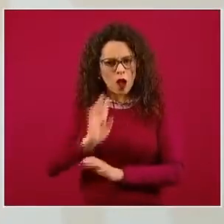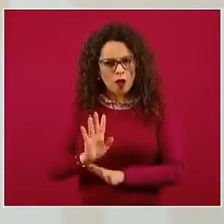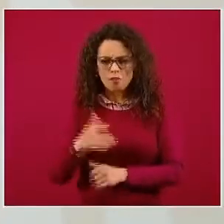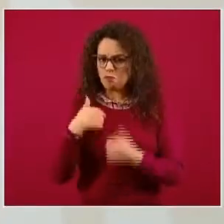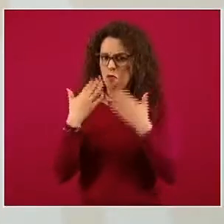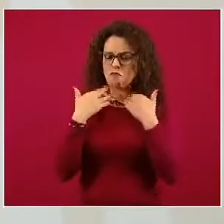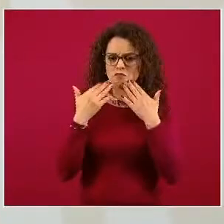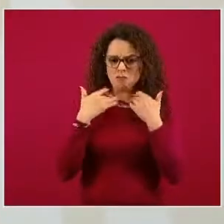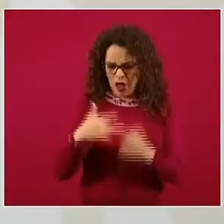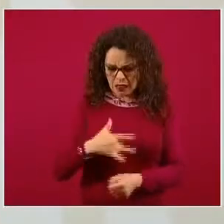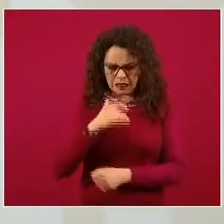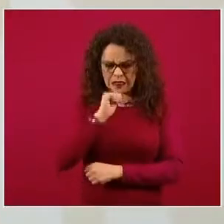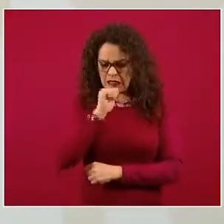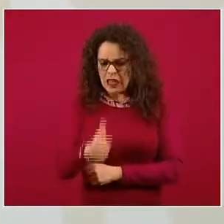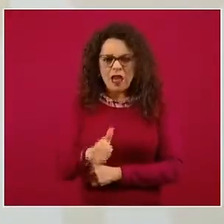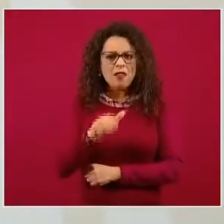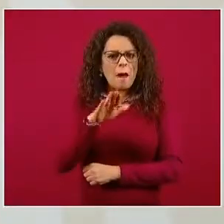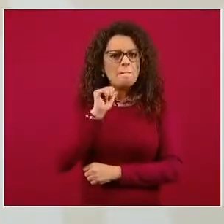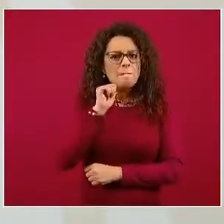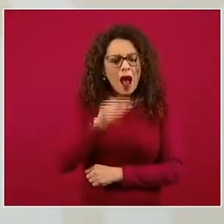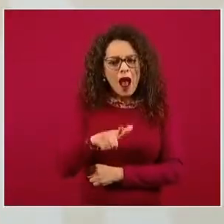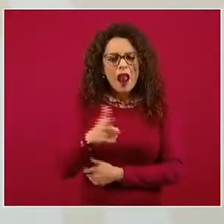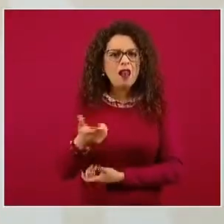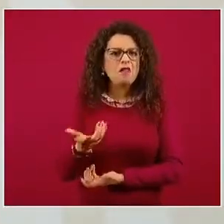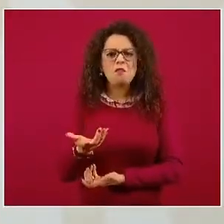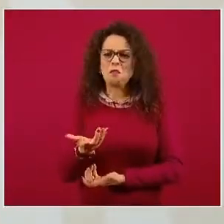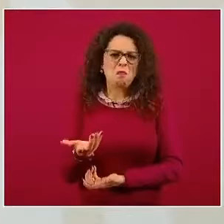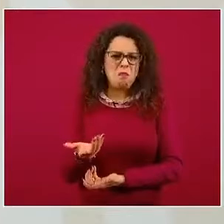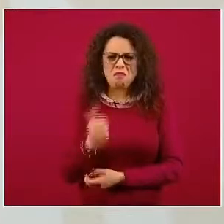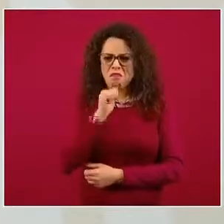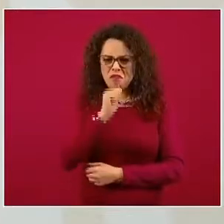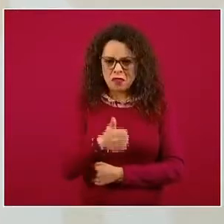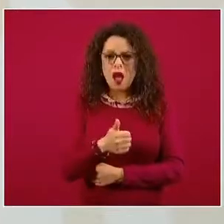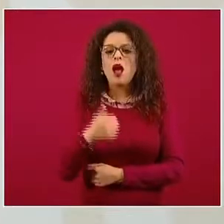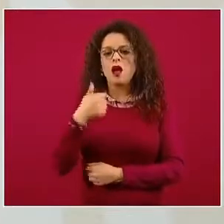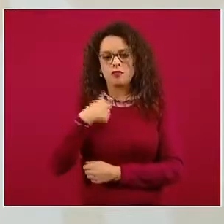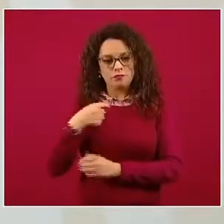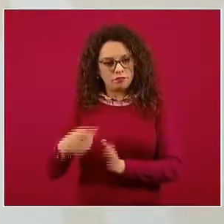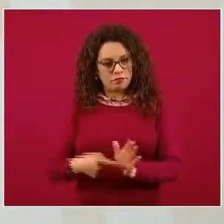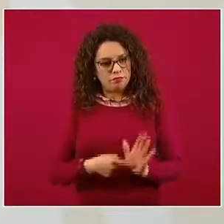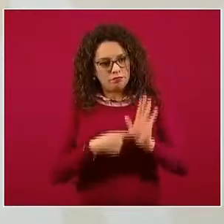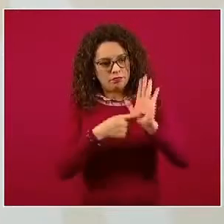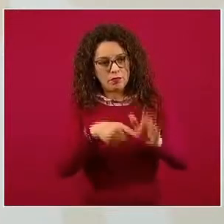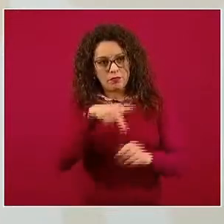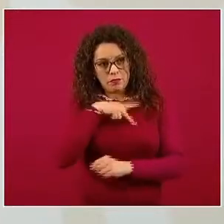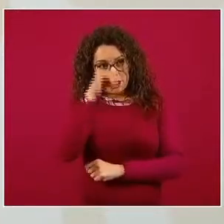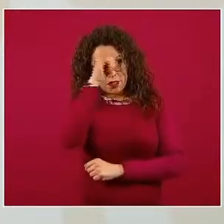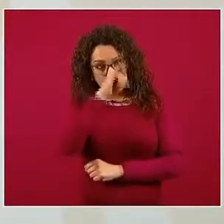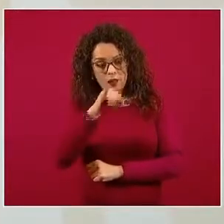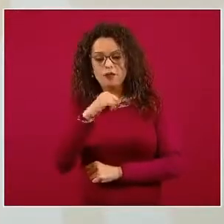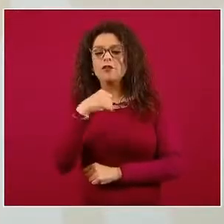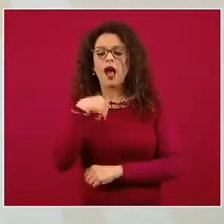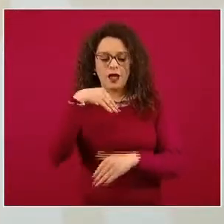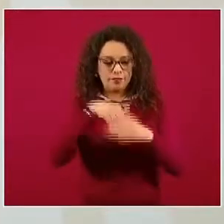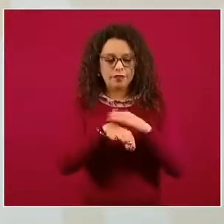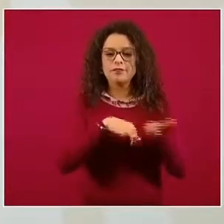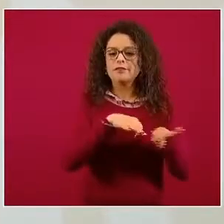tengo signos y síntomas, pues algo negativo, la presento a mi empleador, ingreso a